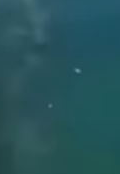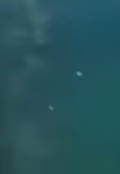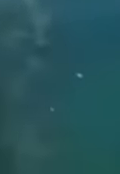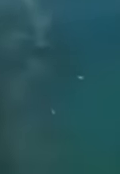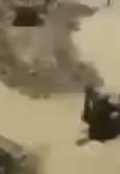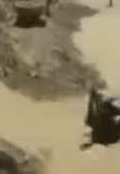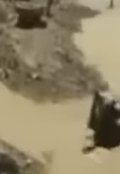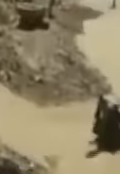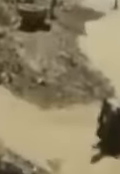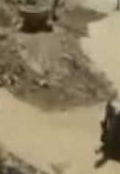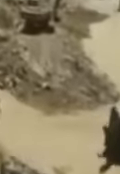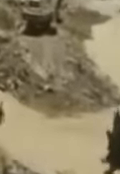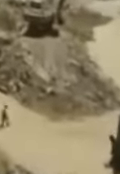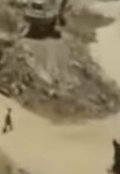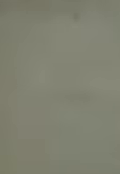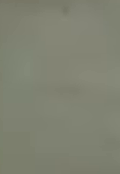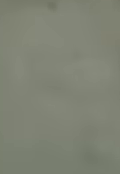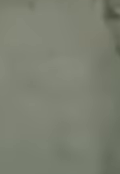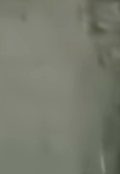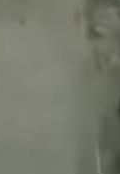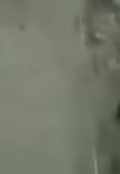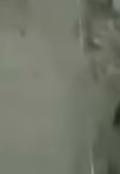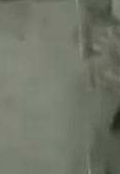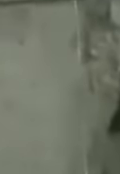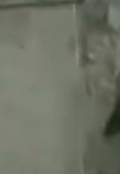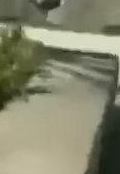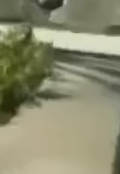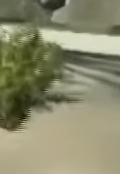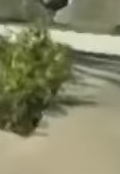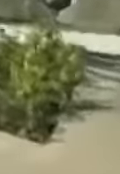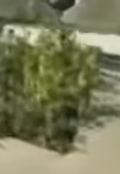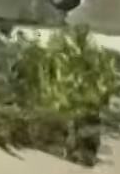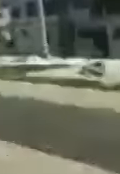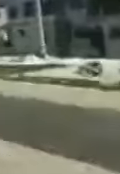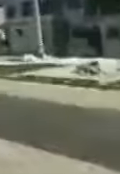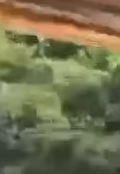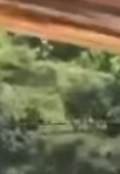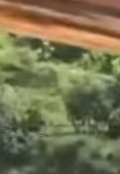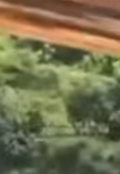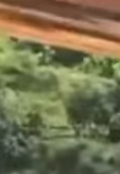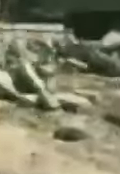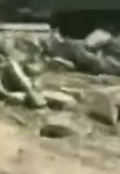lo que tenemos hoy, cambiar todo lo que tenga que ser cambiado para que las cosas mejoren.